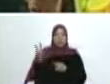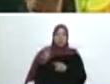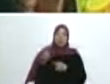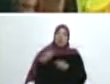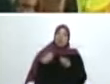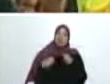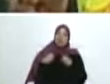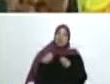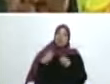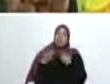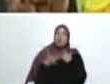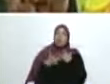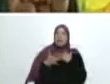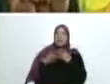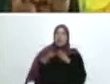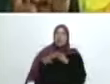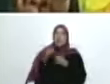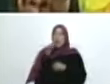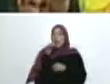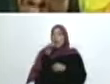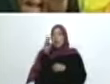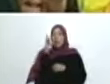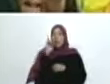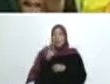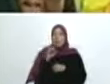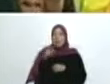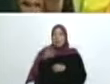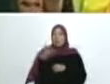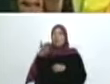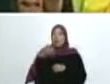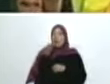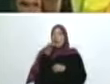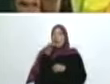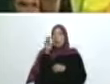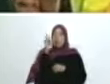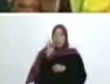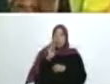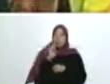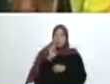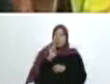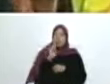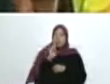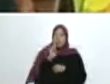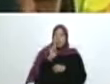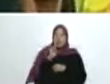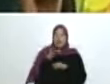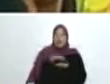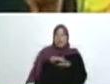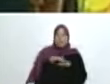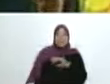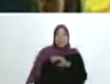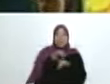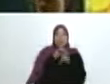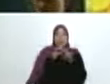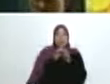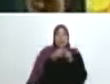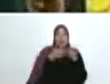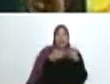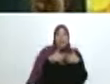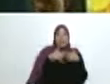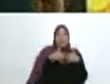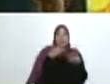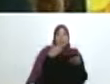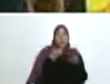preocupadas por la importancia del vital líquido, nos decían, bueno, pero vamos a generar en conjunto con el Ministerio ministerio, en conjunto con las hidrológicas, programas